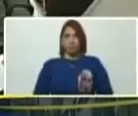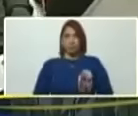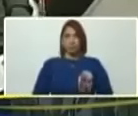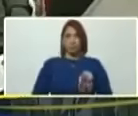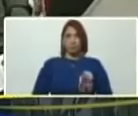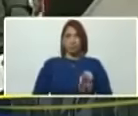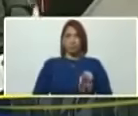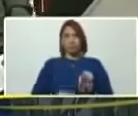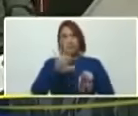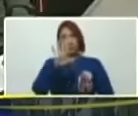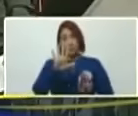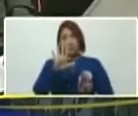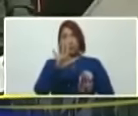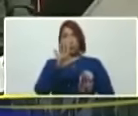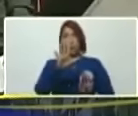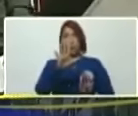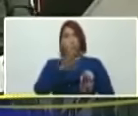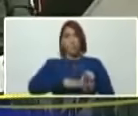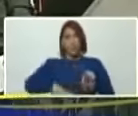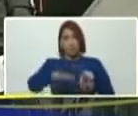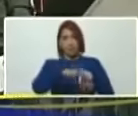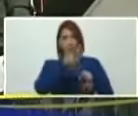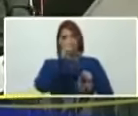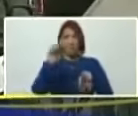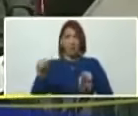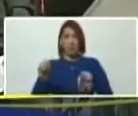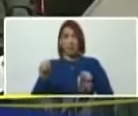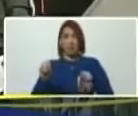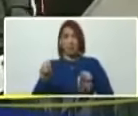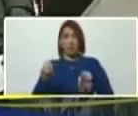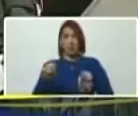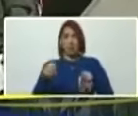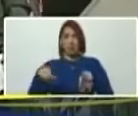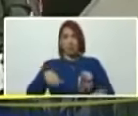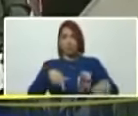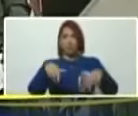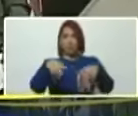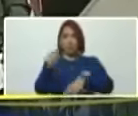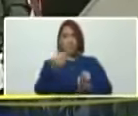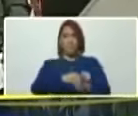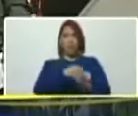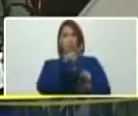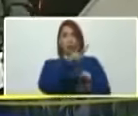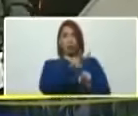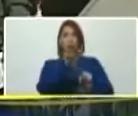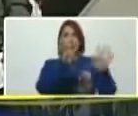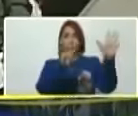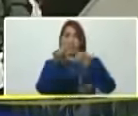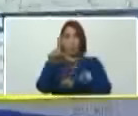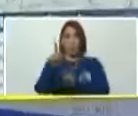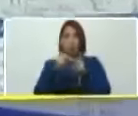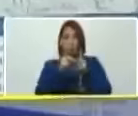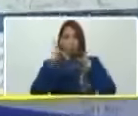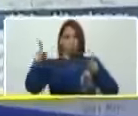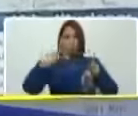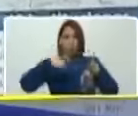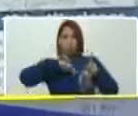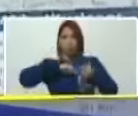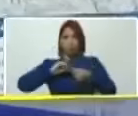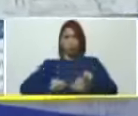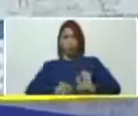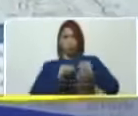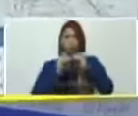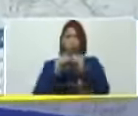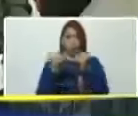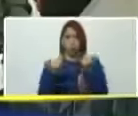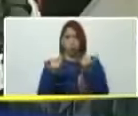5 plazas, 20 bulevares y más de 291 kilómetros que vamos a recuperar en esta